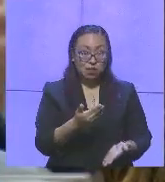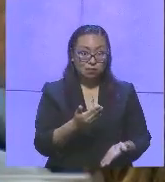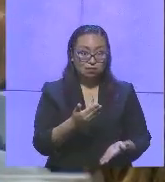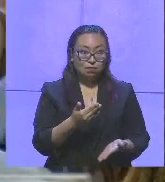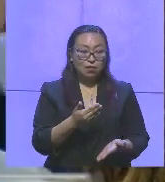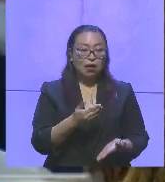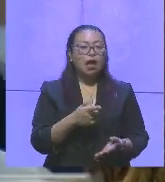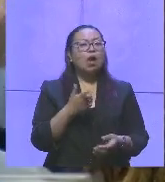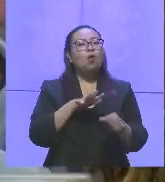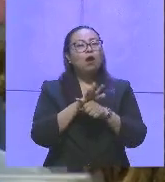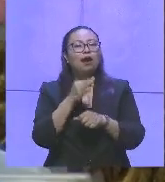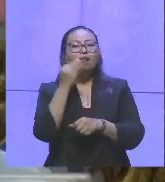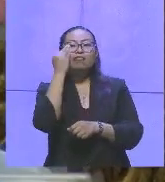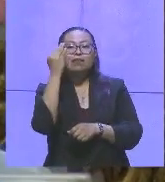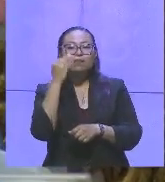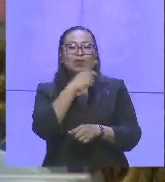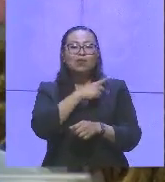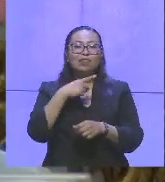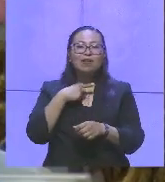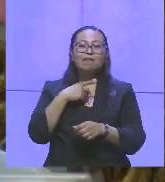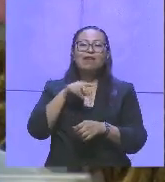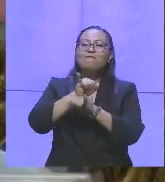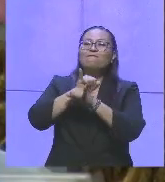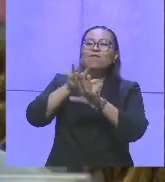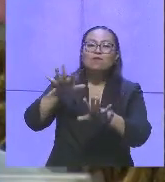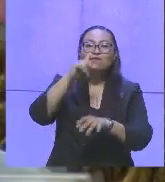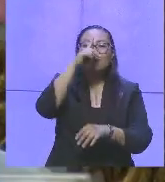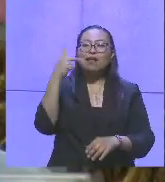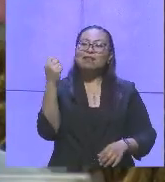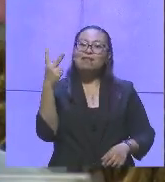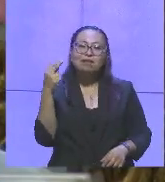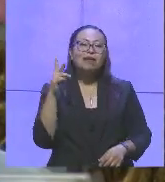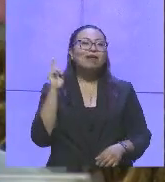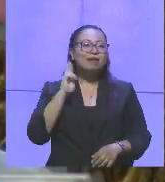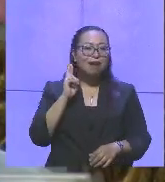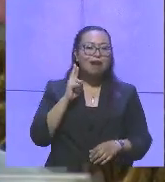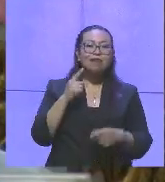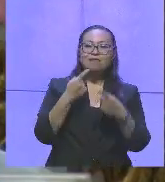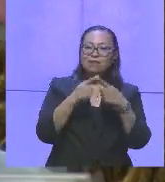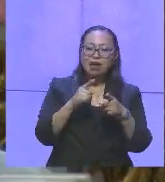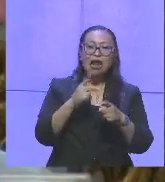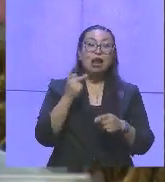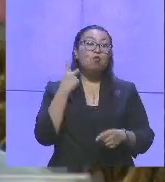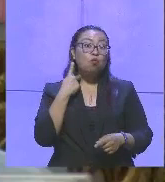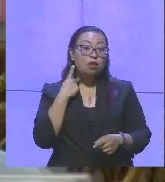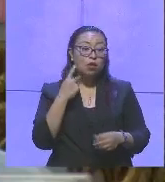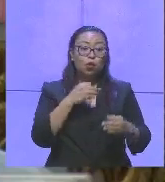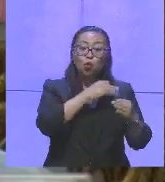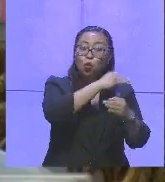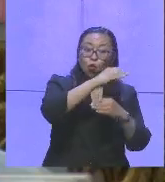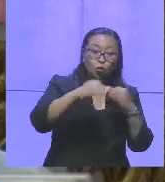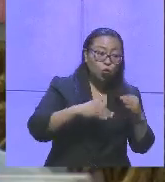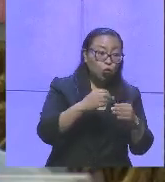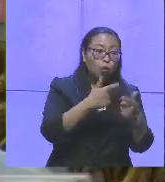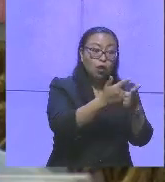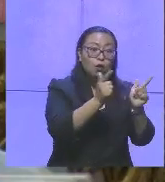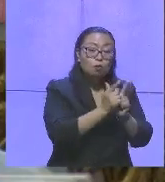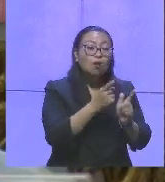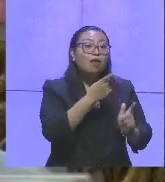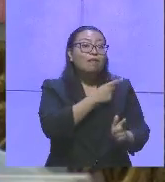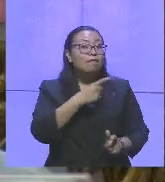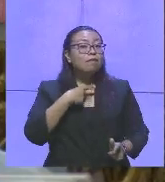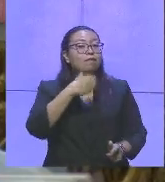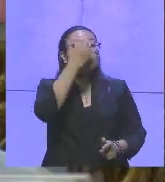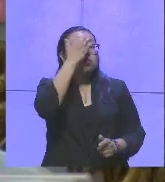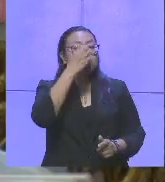Fiscalización, tiempos de radio y televisión, son todas las reglas que los actores políticos, partidos, coaliciones, candidatos, candidatas,